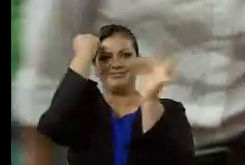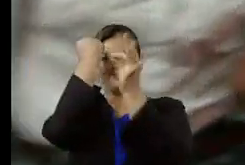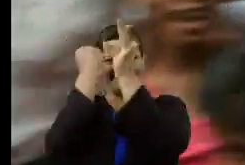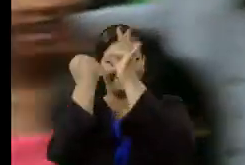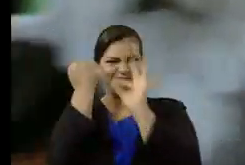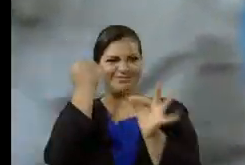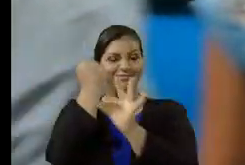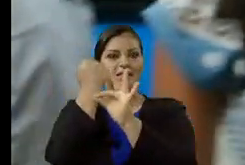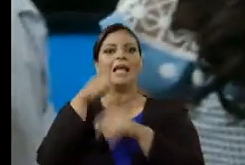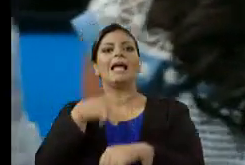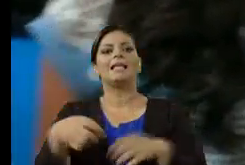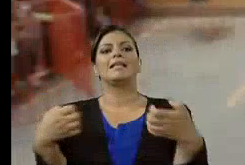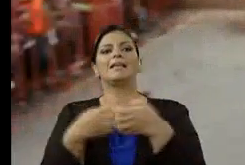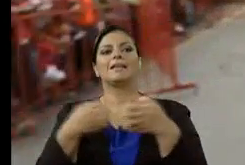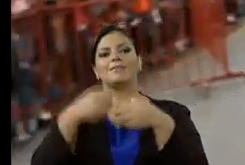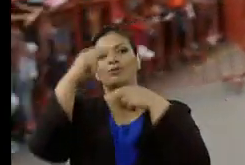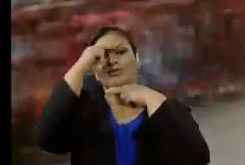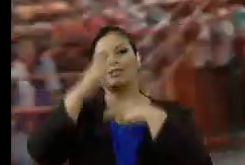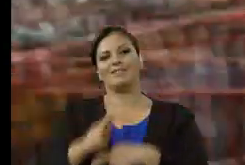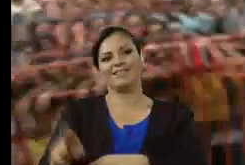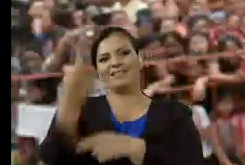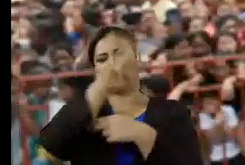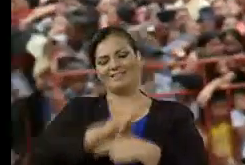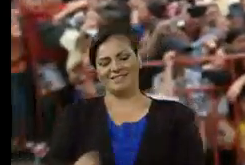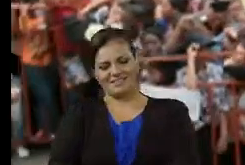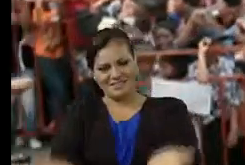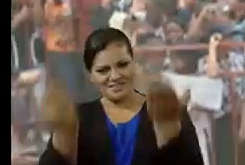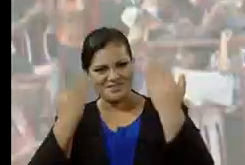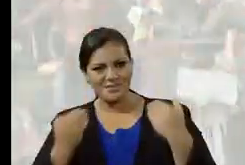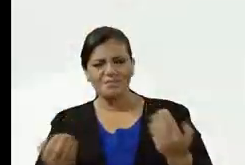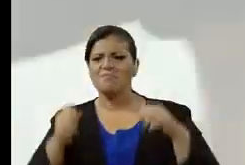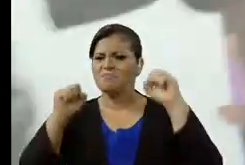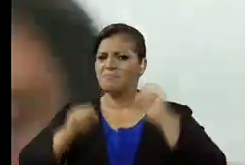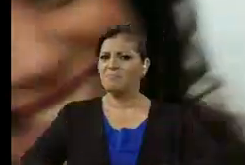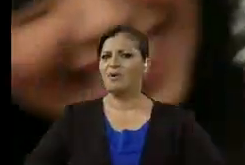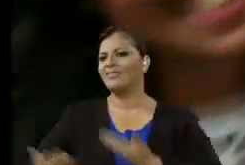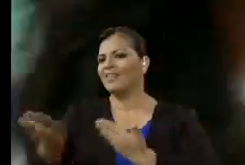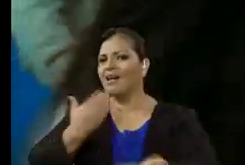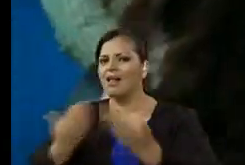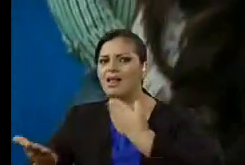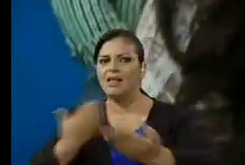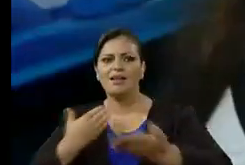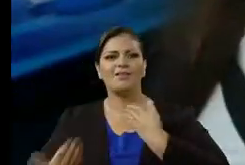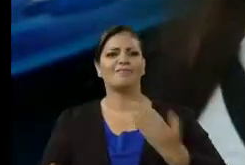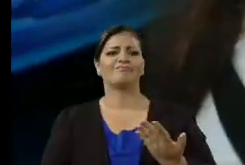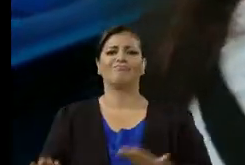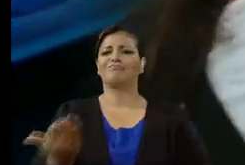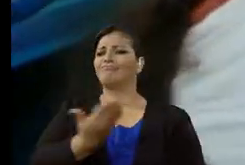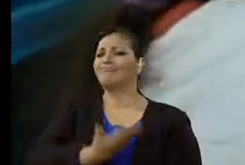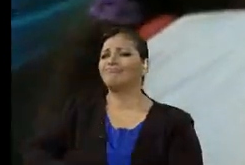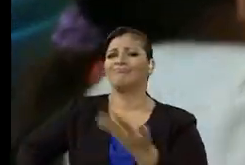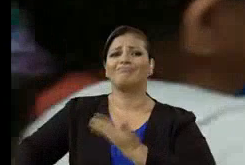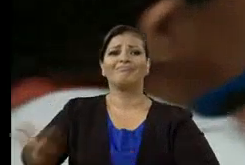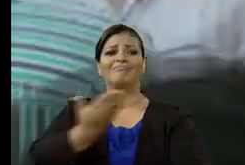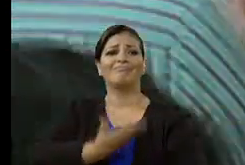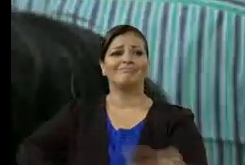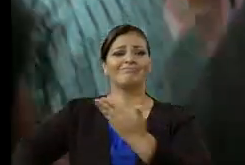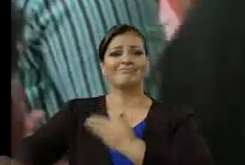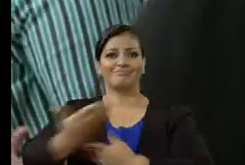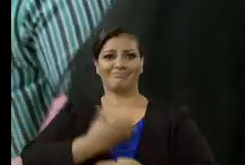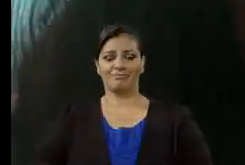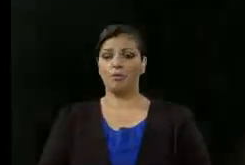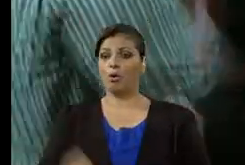de la noticia de RTS los espera para compartir agradables momentos. Estaremos receptando